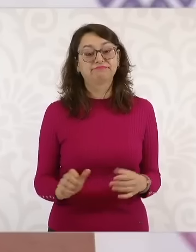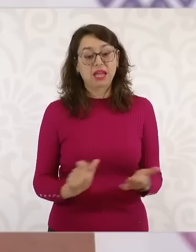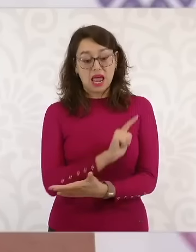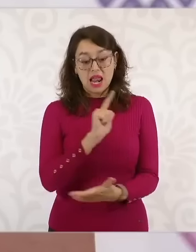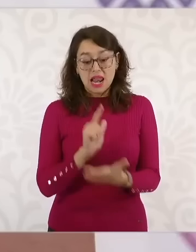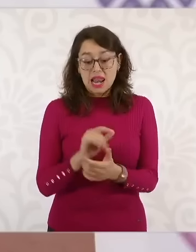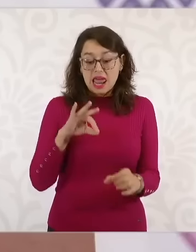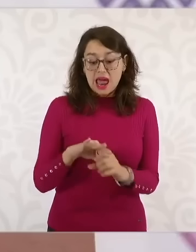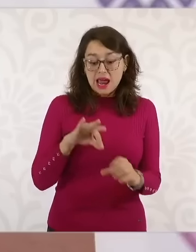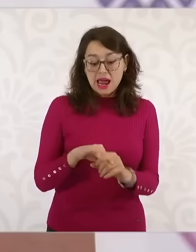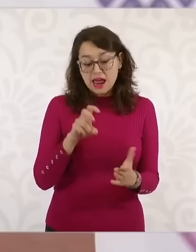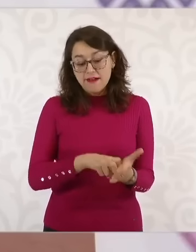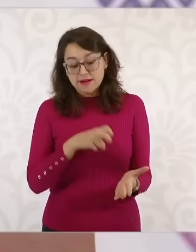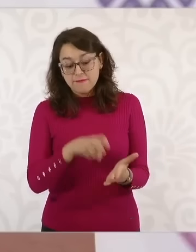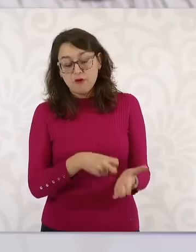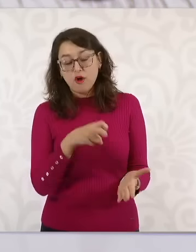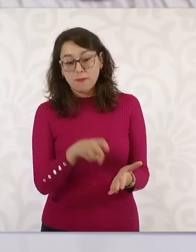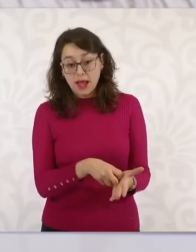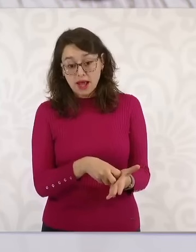no pretendemos